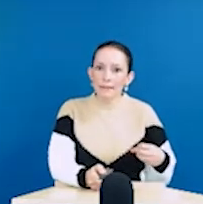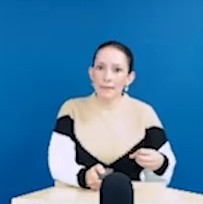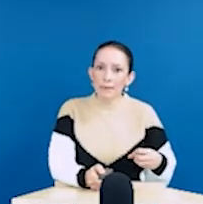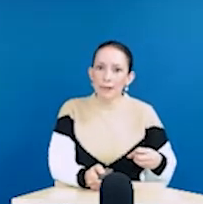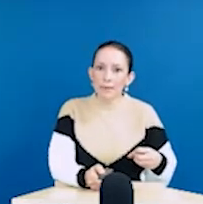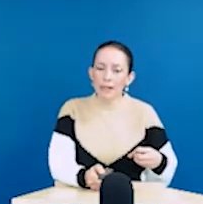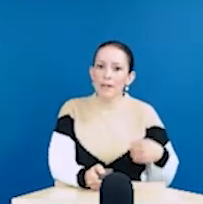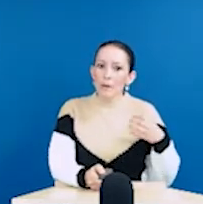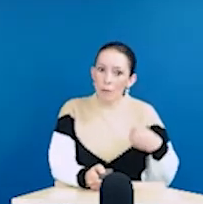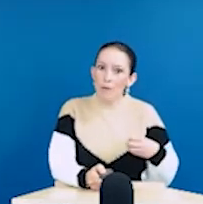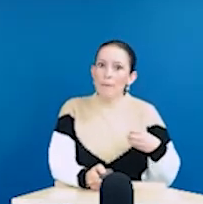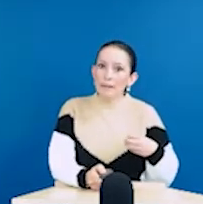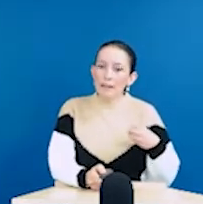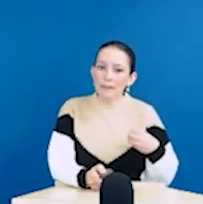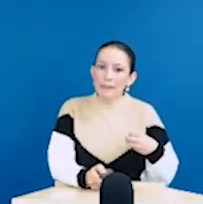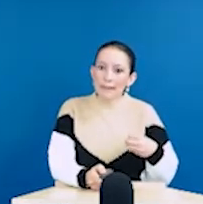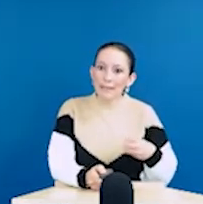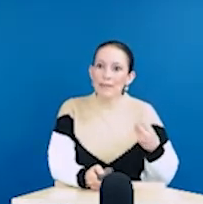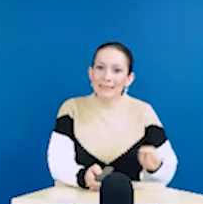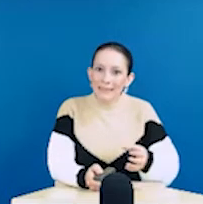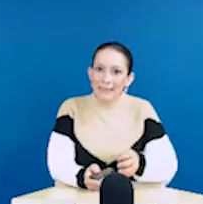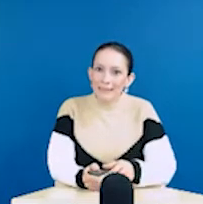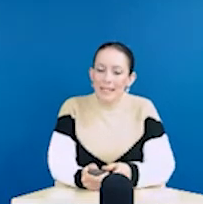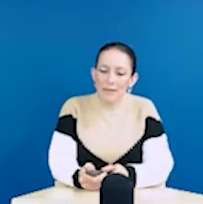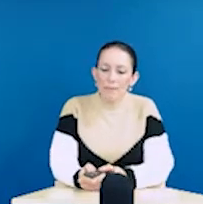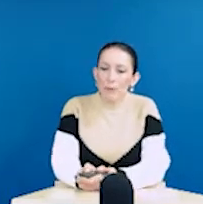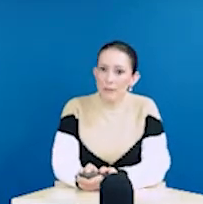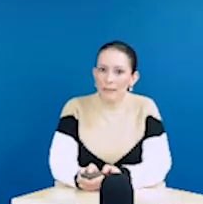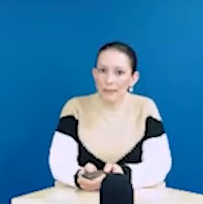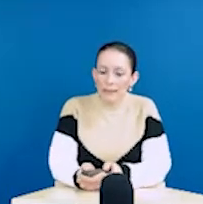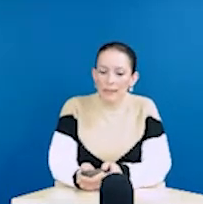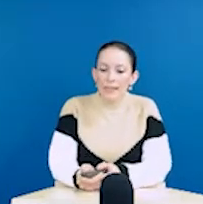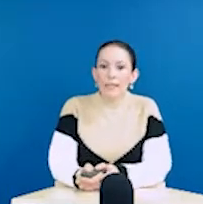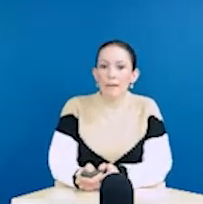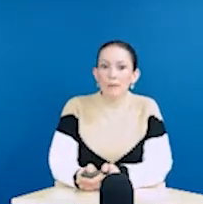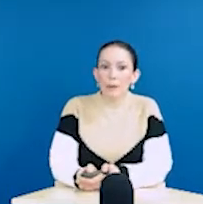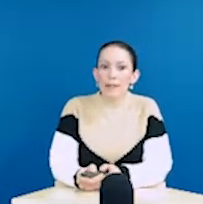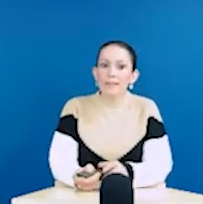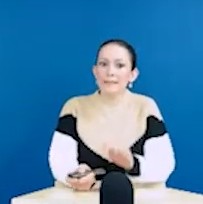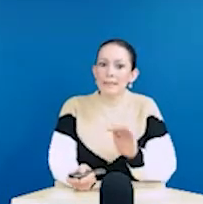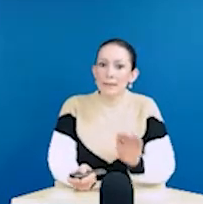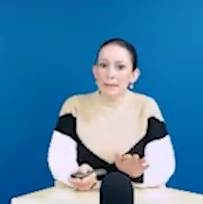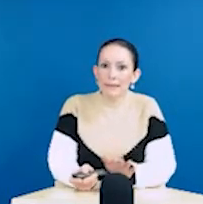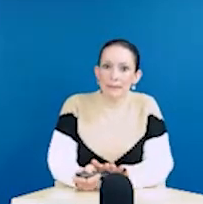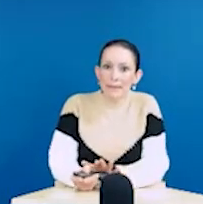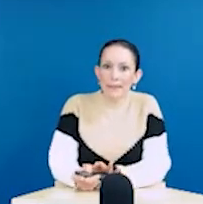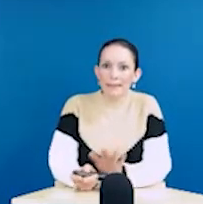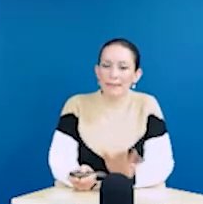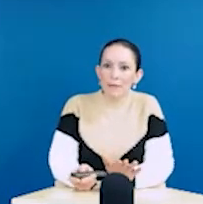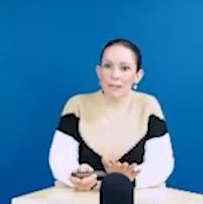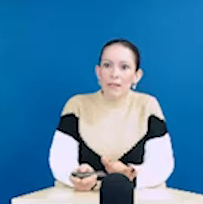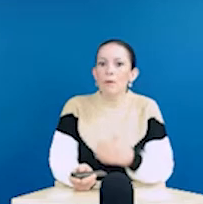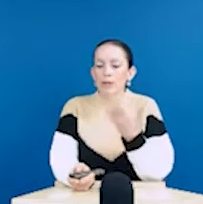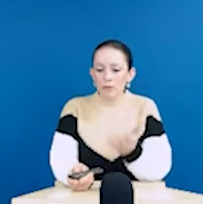en salas de quimioterapia o el paciente ya tiene un antecedente importante y debemos saber si el paciente se